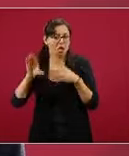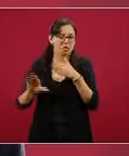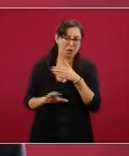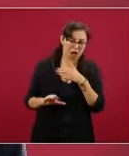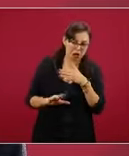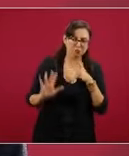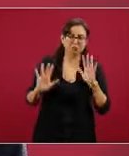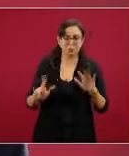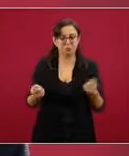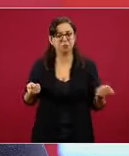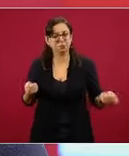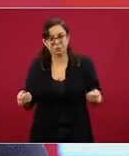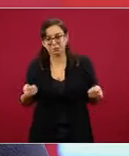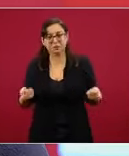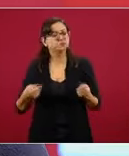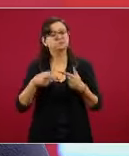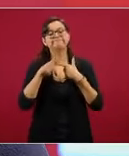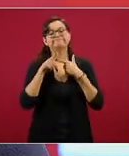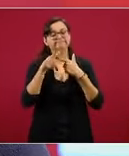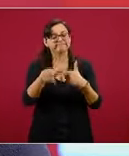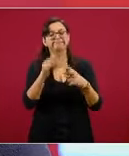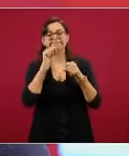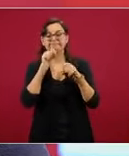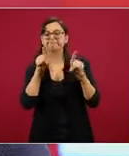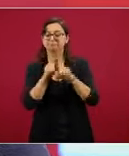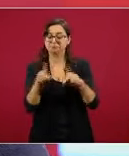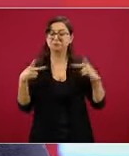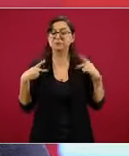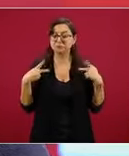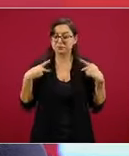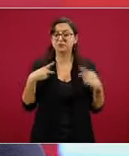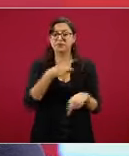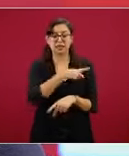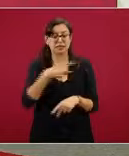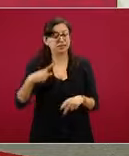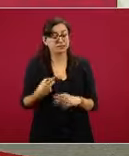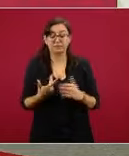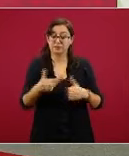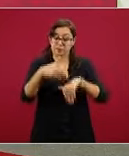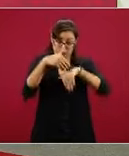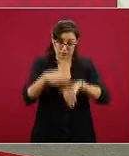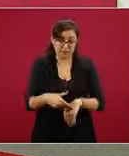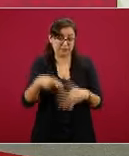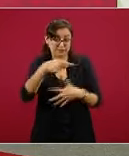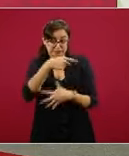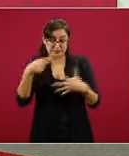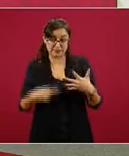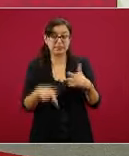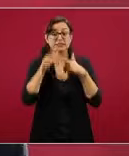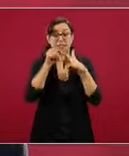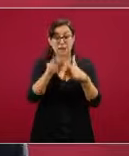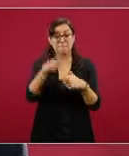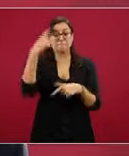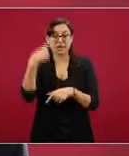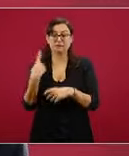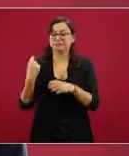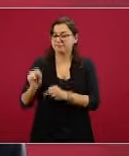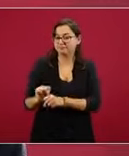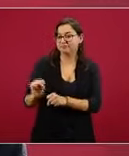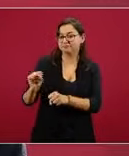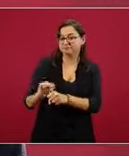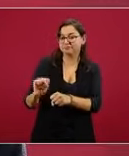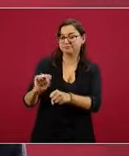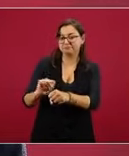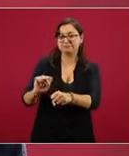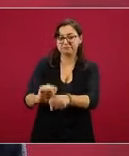las acciones y lógicamente la población seguir respondiendo a la implementación de estas acciones para que semana con semana